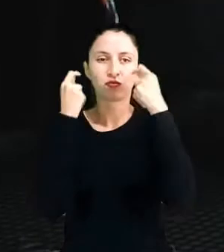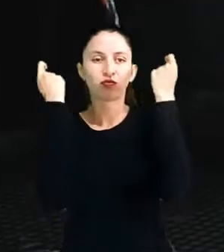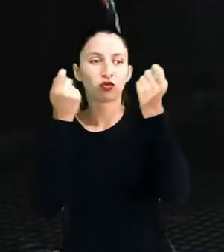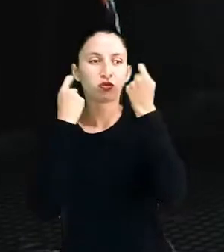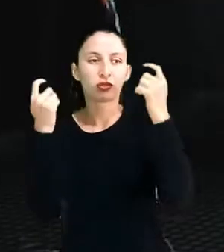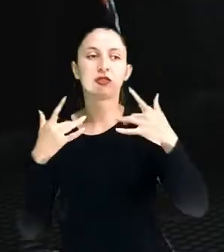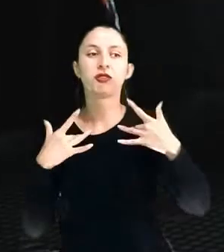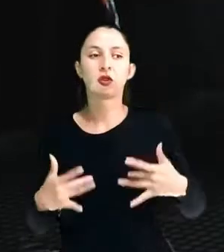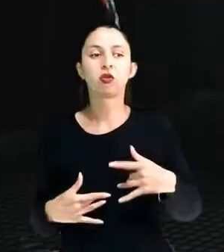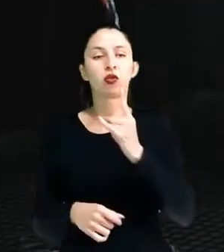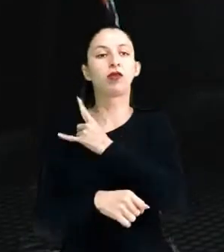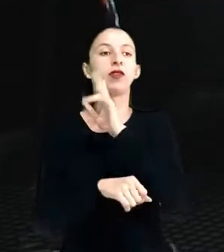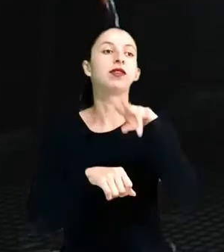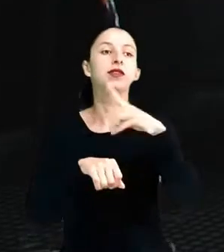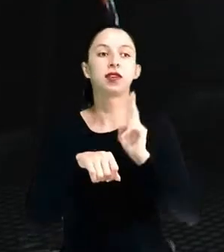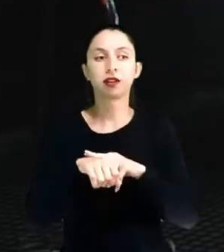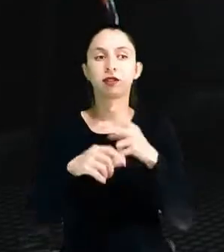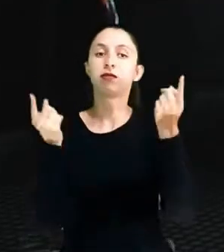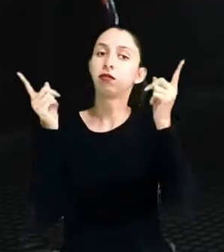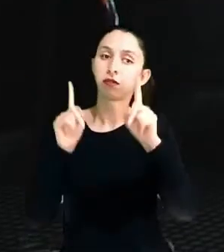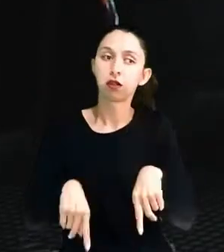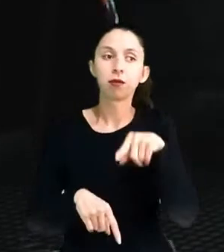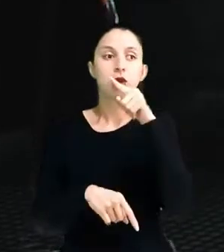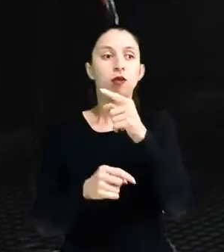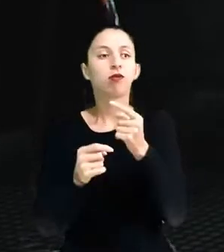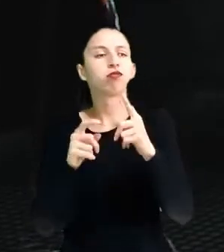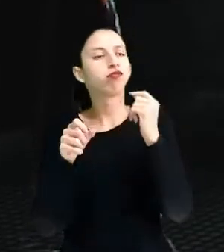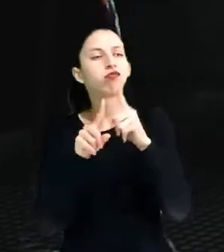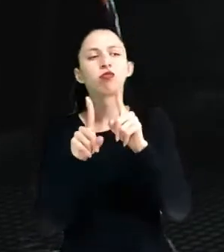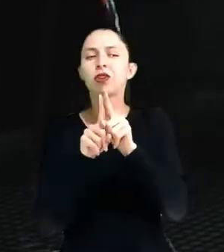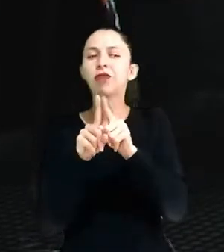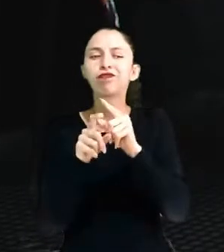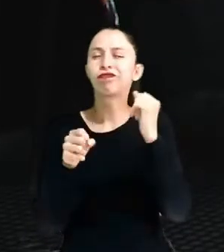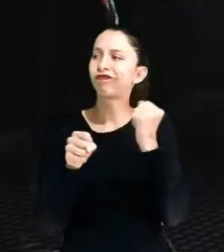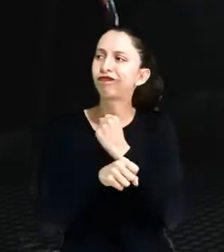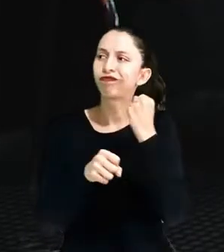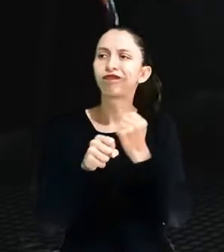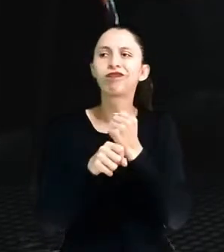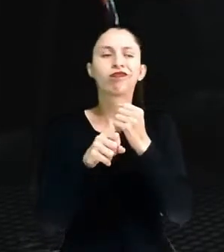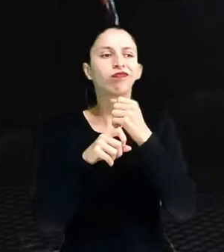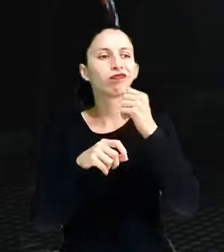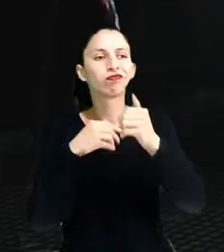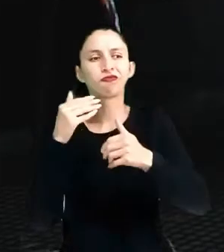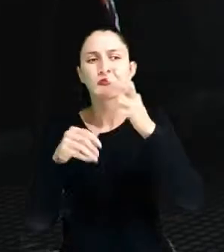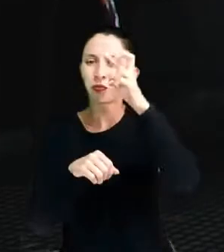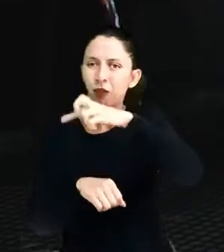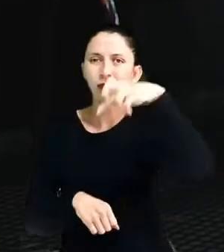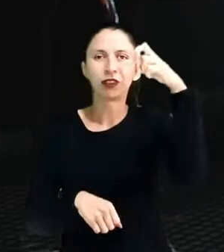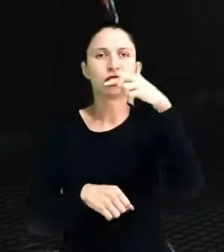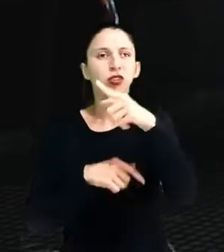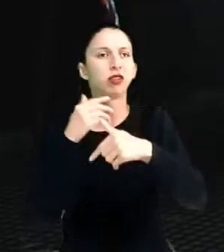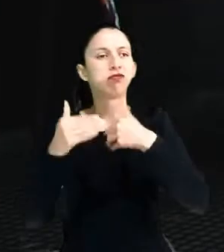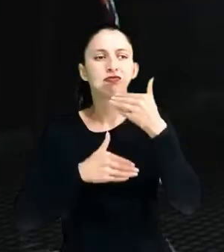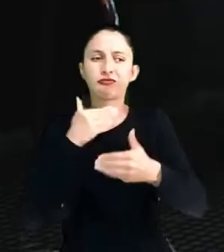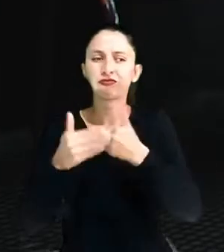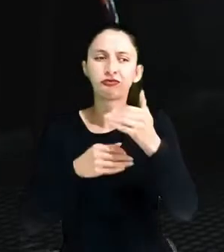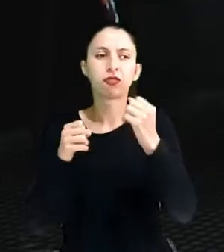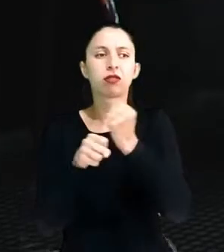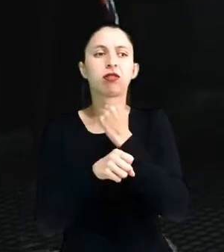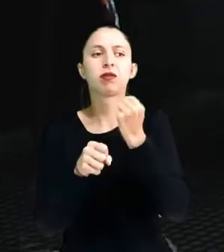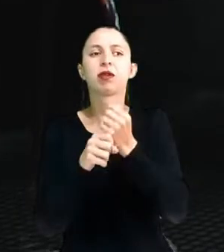de la tecnología y promoción de la salud de la Universidad de Nariño, pero también trabajadores sociales, todo un equipo de